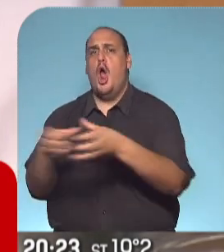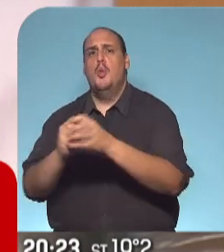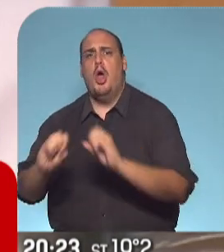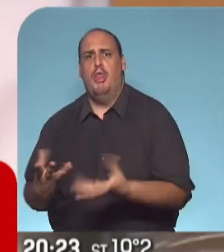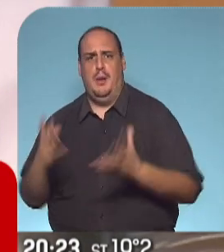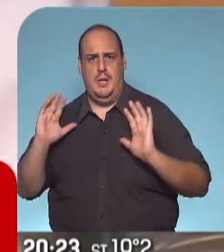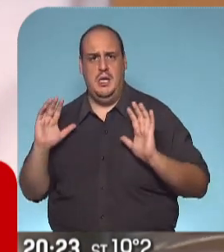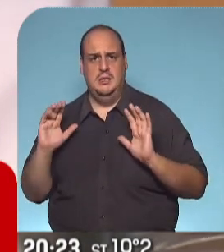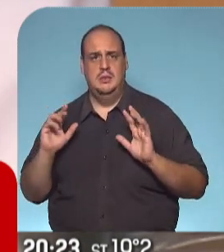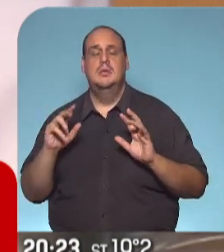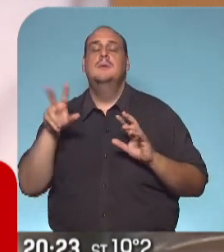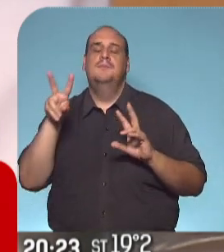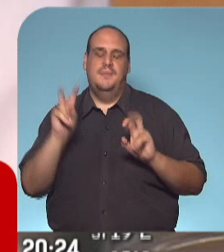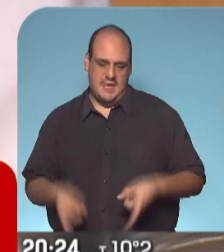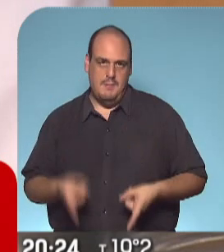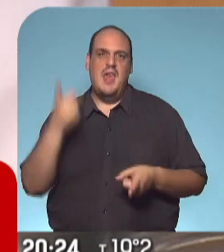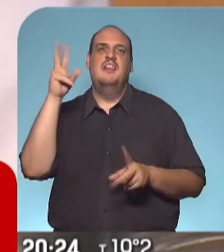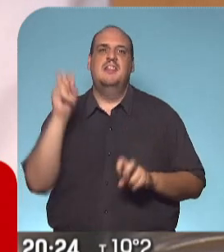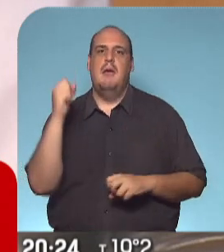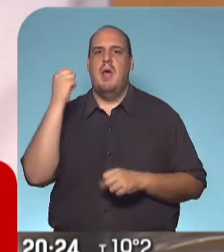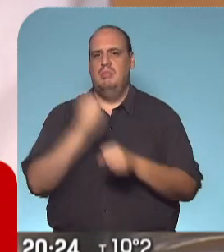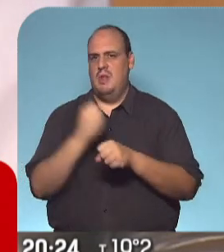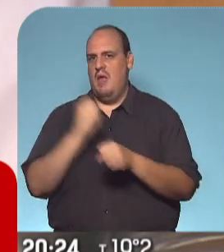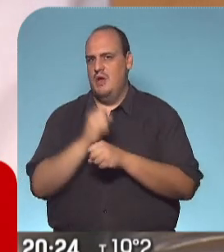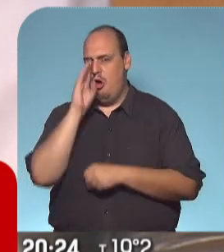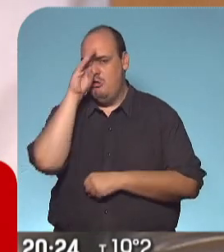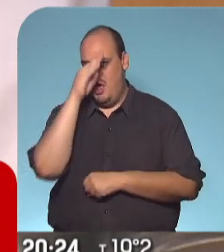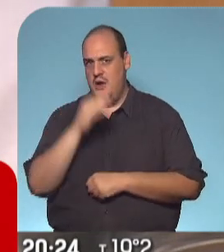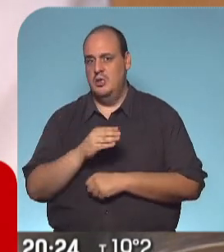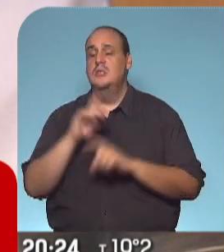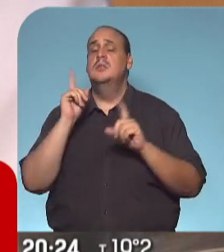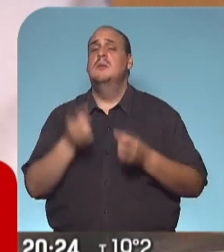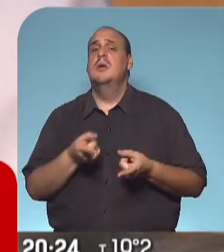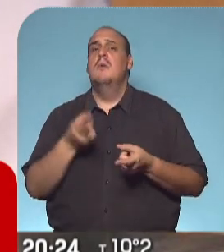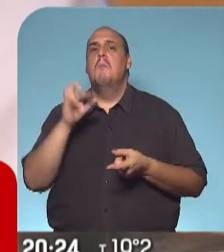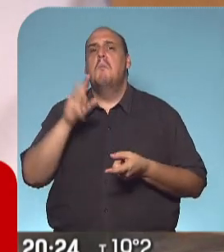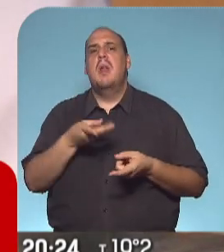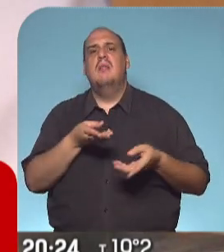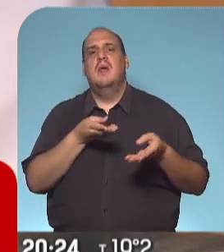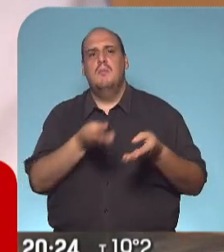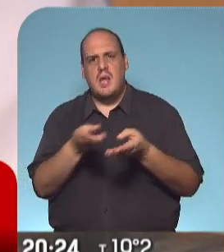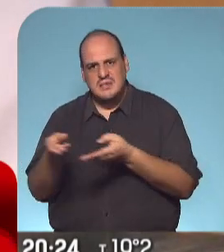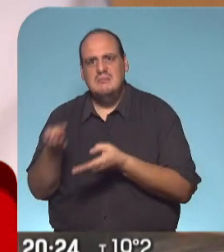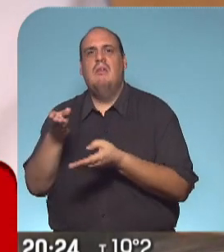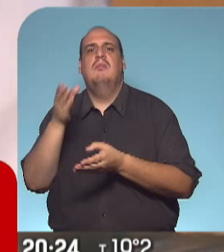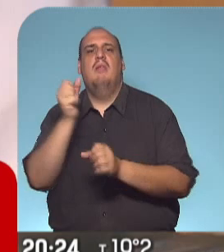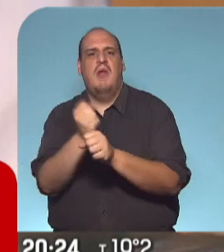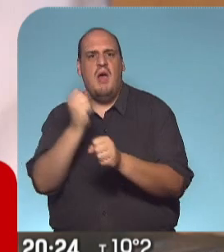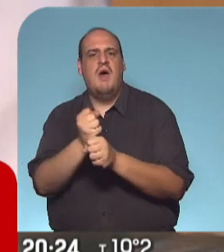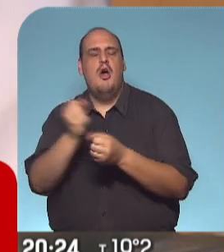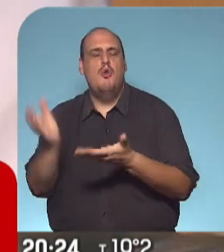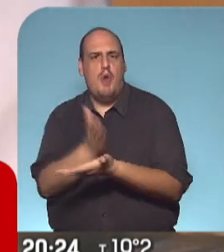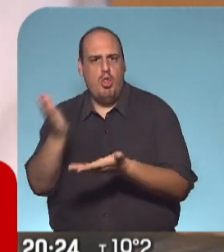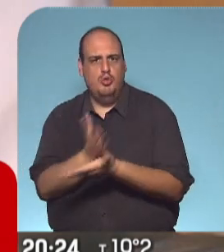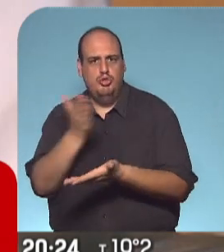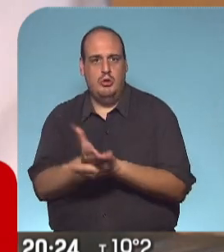sobre todo lo que es la economía informal, y al mismo tiempo el programa de asistencia al trabajo y a la producción, que cubre parte